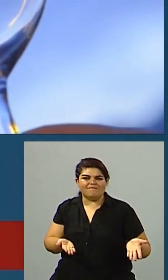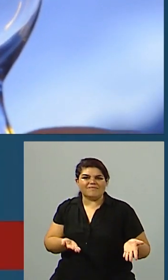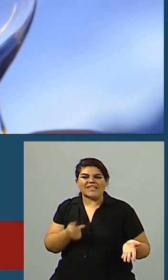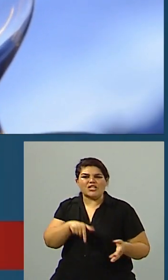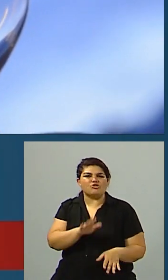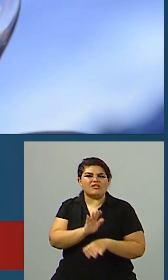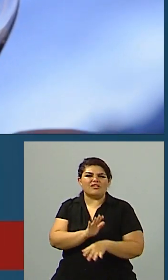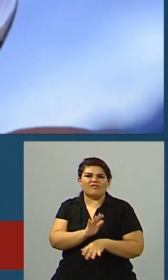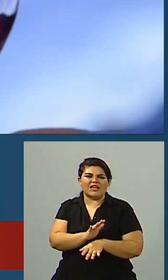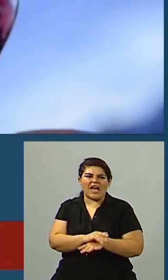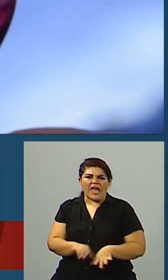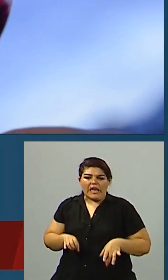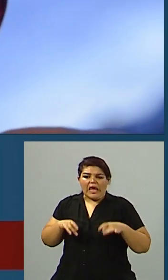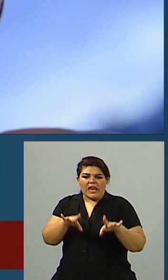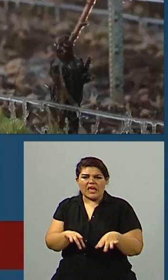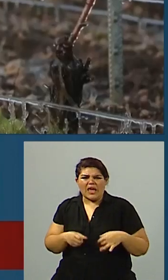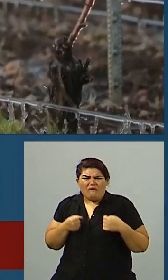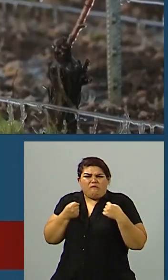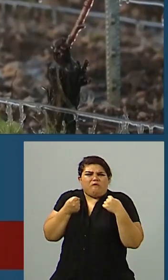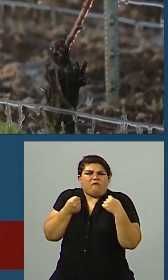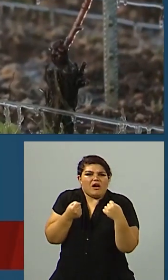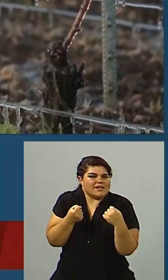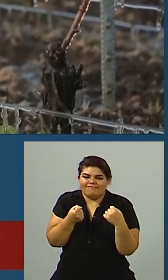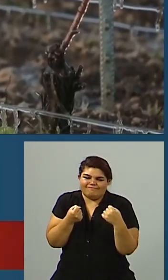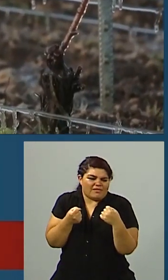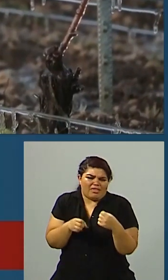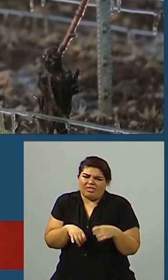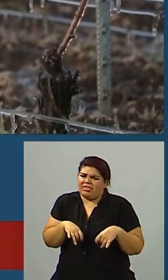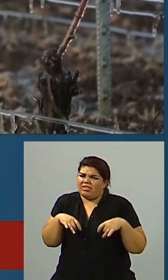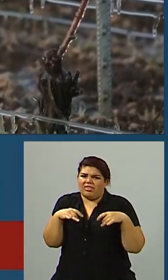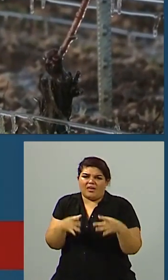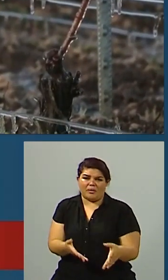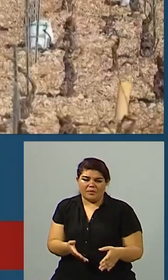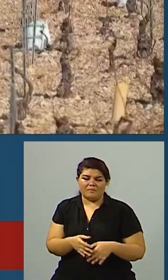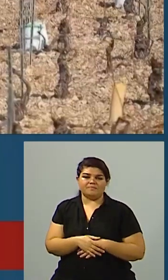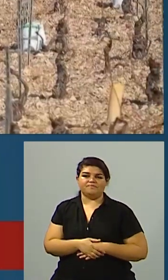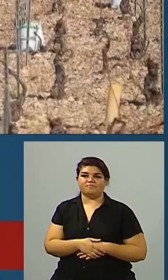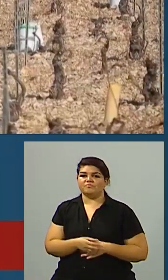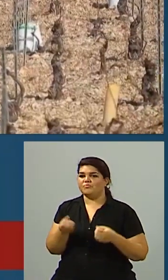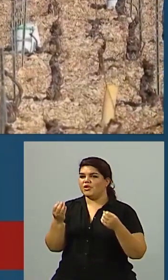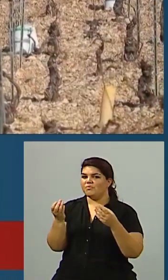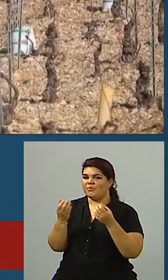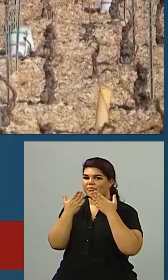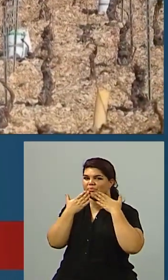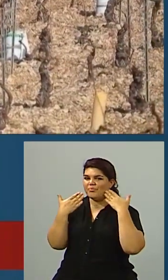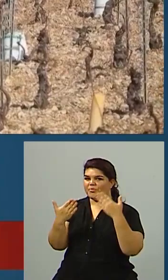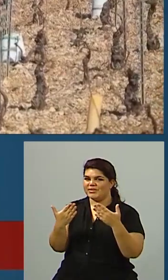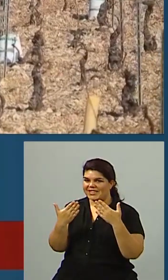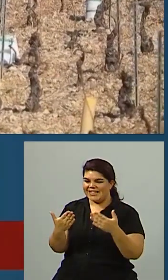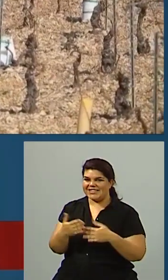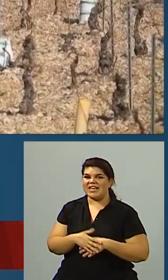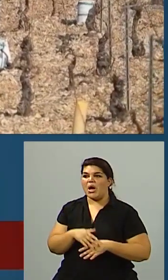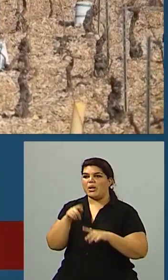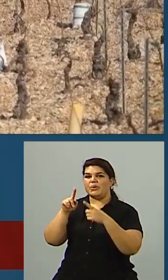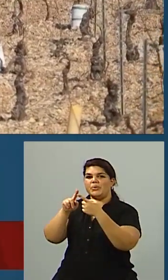sino algunos años también. Mauro, nosotros le agradecemos como siempre que haya estado en contacto con nosotros y bueno, la